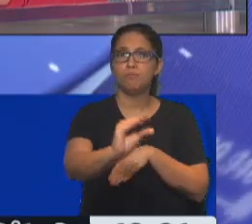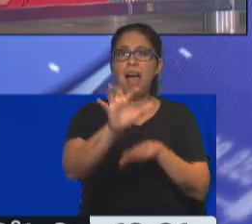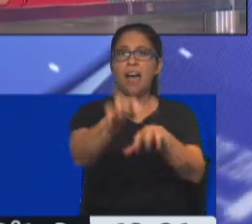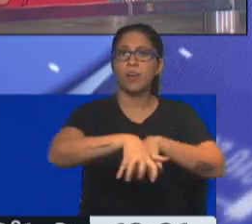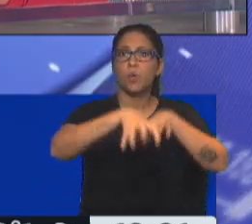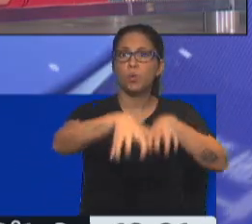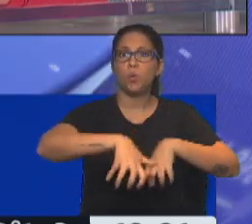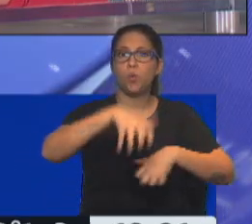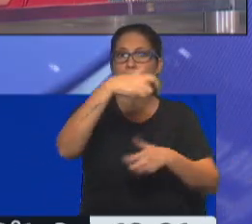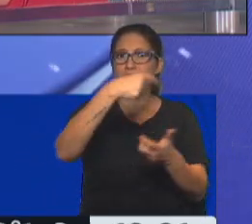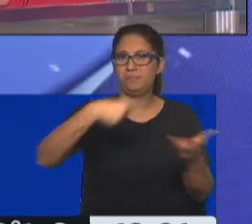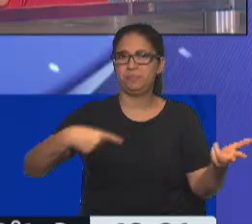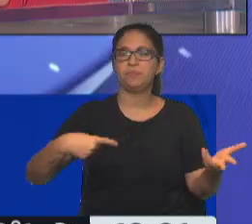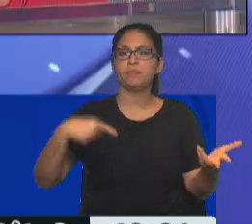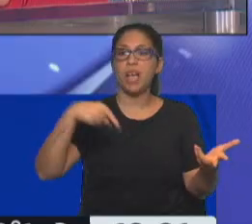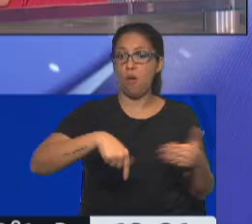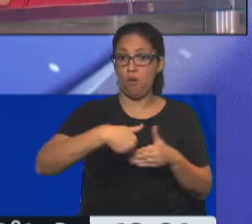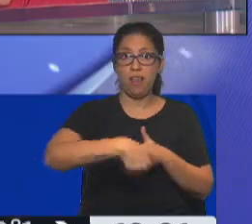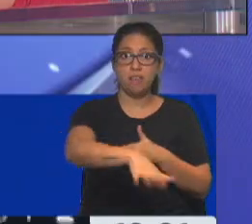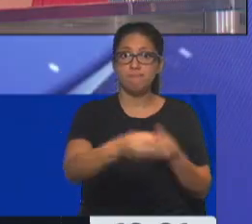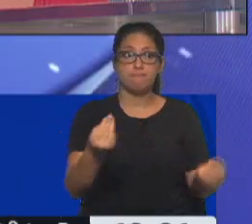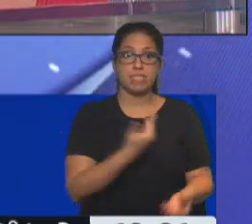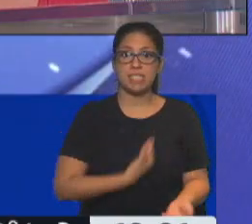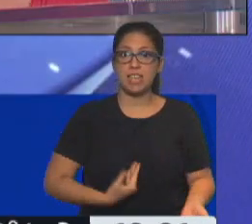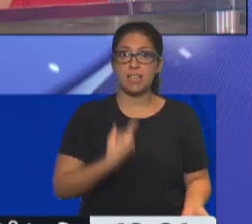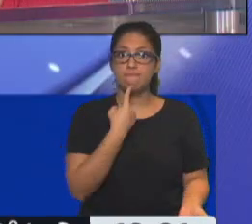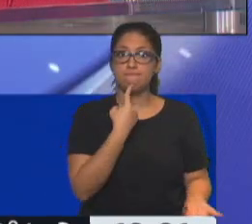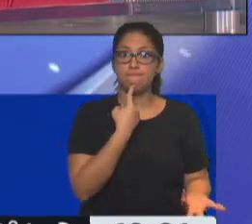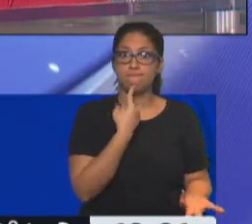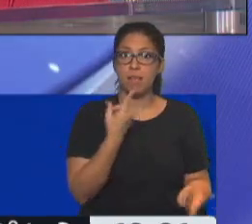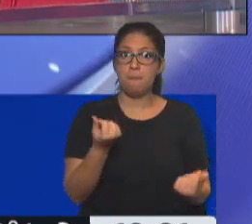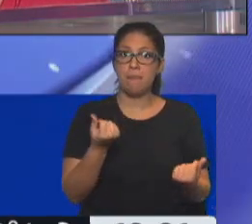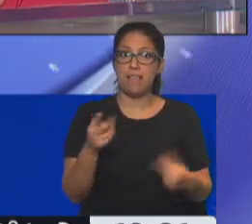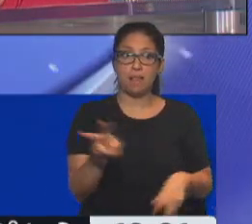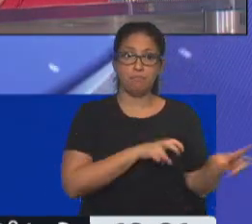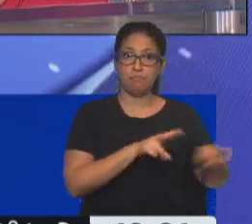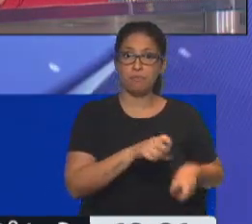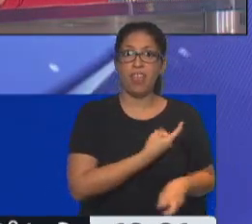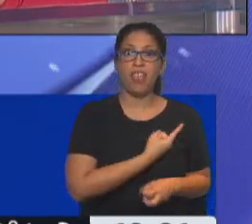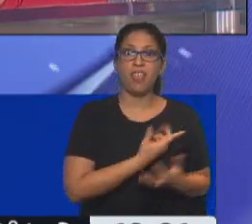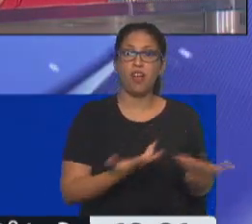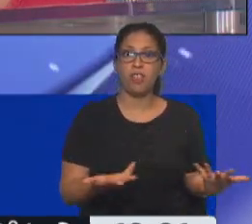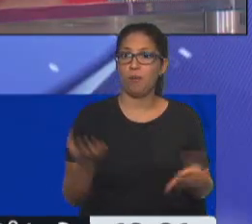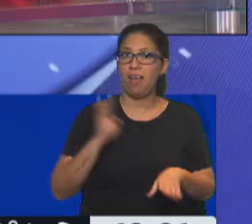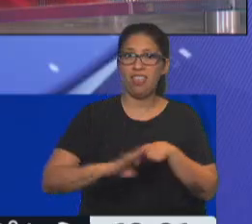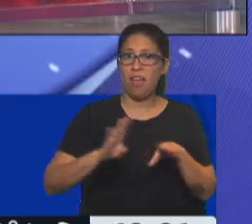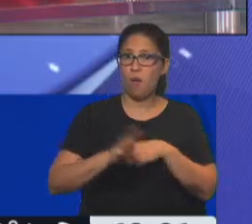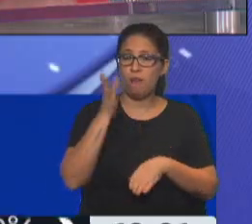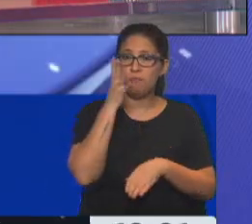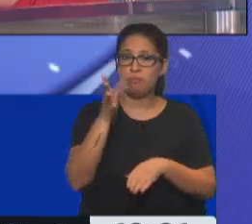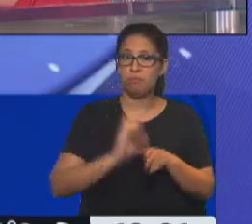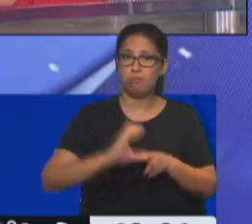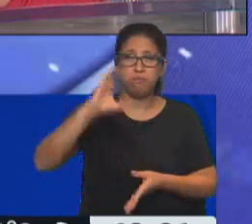planteaba. Bueno, lo que queda ahora por ver, y el propio presidente lo planteaba, es de dónde se va a sacar eso con una deuda muy alta que tienen ahí